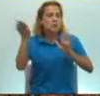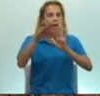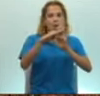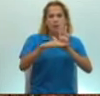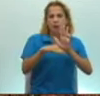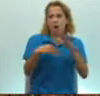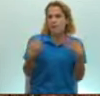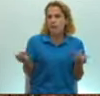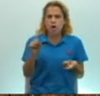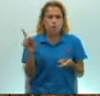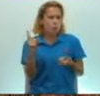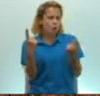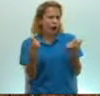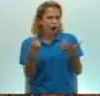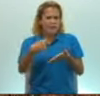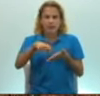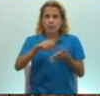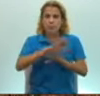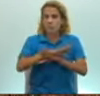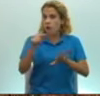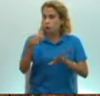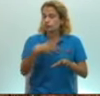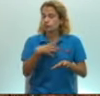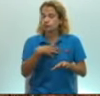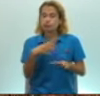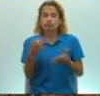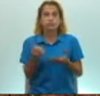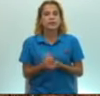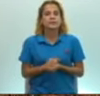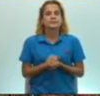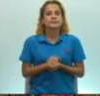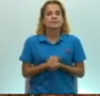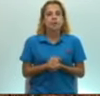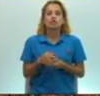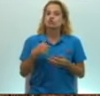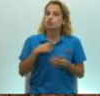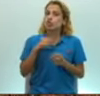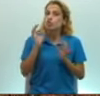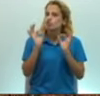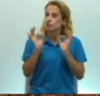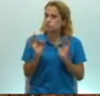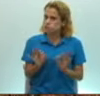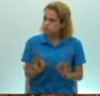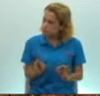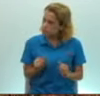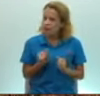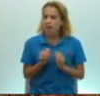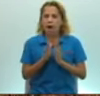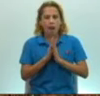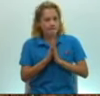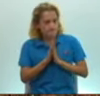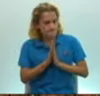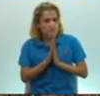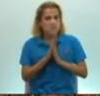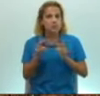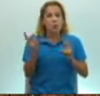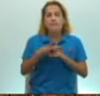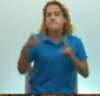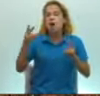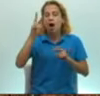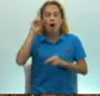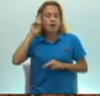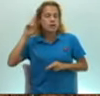Recordemos algunas de estas medidas. Recuérdense, no es necesario tomarlas, ya ustedes las deben haber anotado con sus profesores, pero yo siempre insisto para